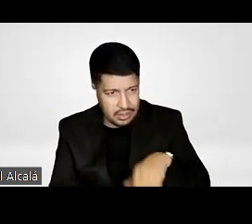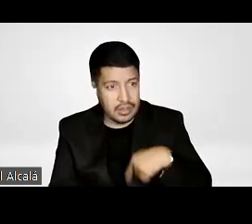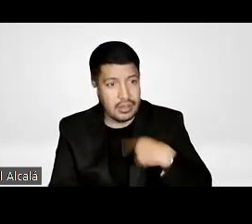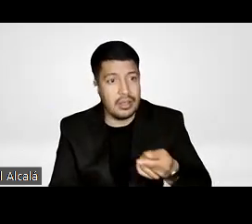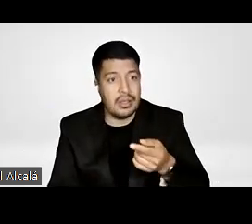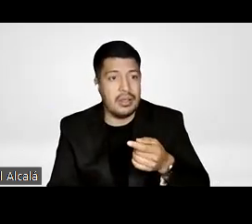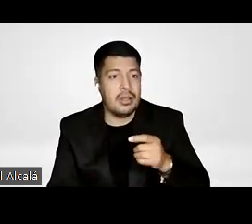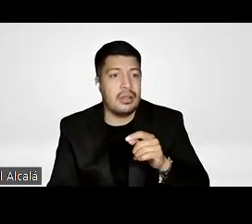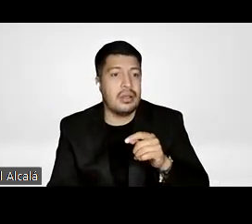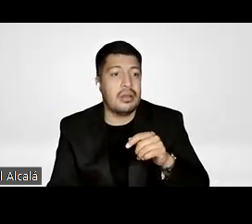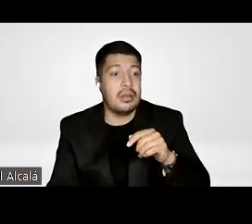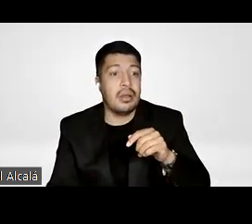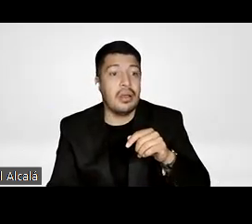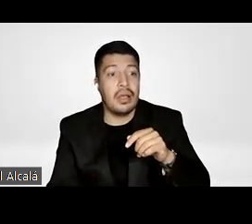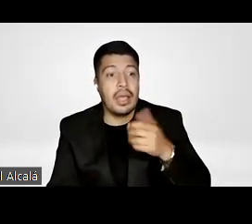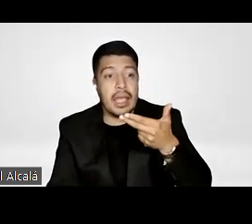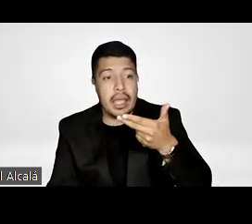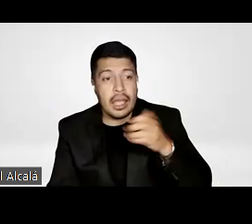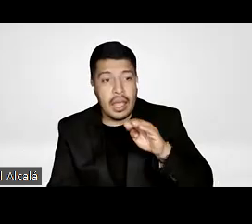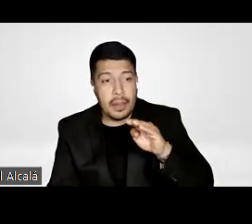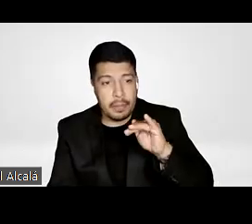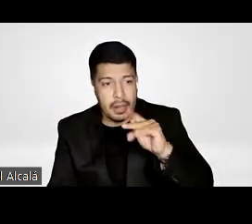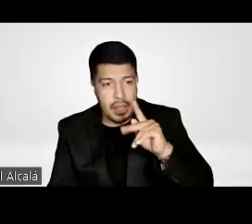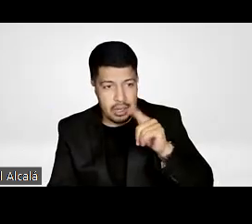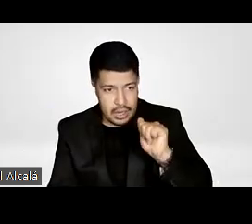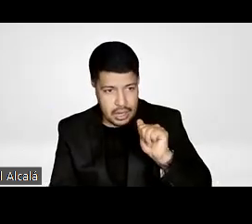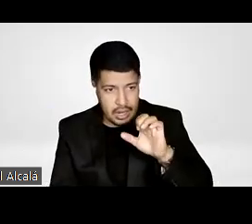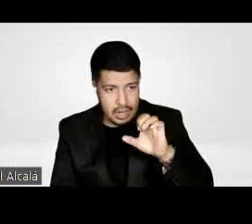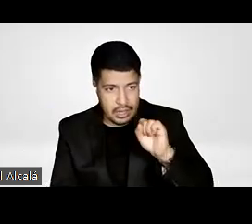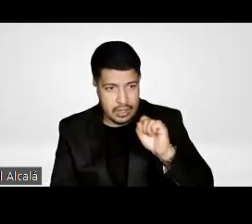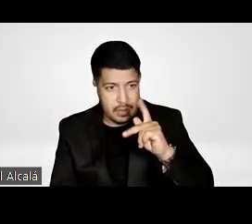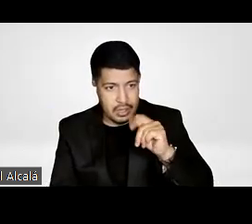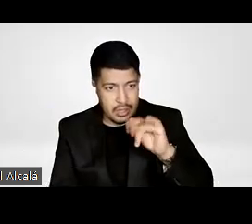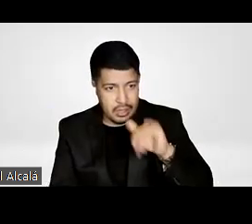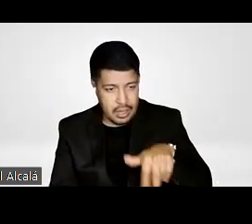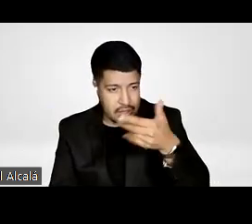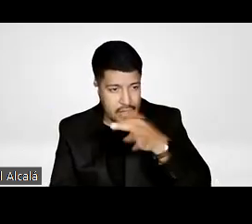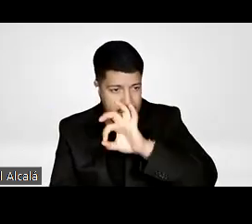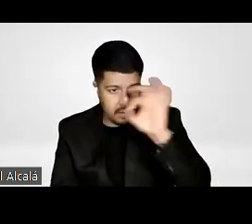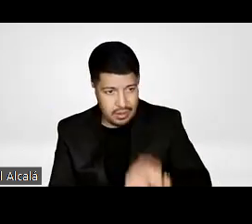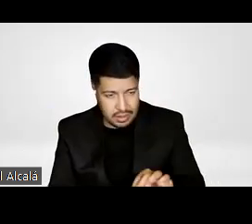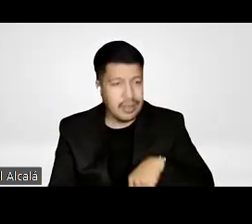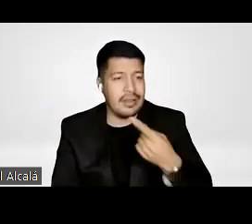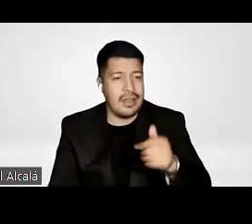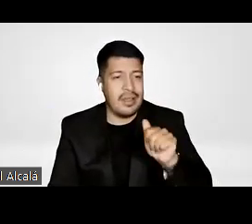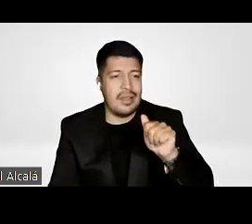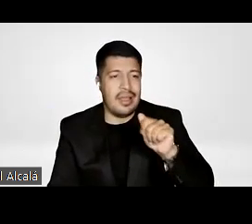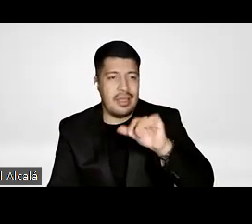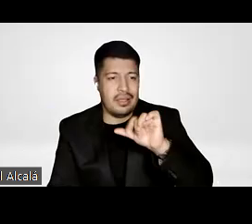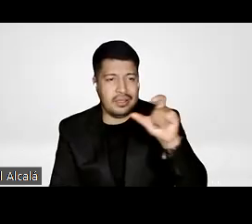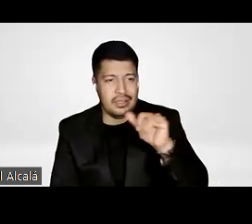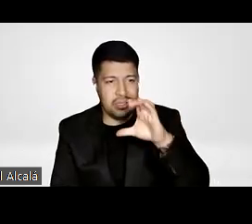espástica 13% de ellos y una parálisis cerebral atáxica hipotónica 5% de ellos. Si nos vamos a